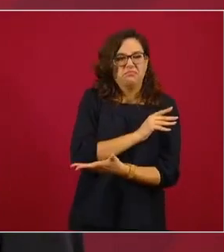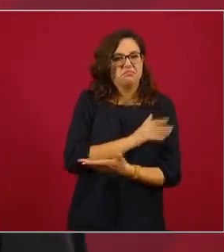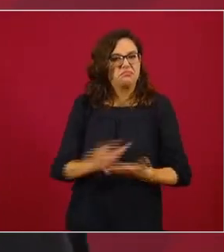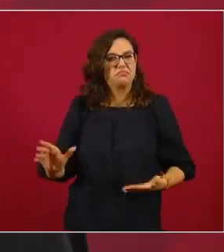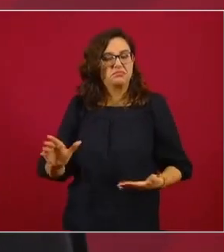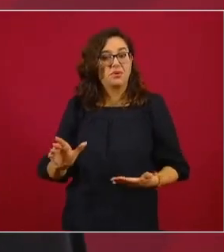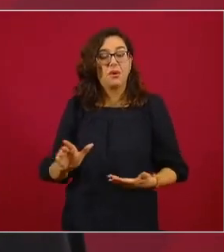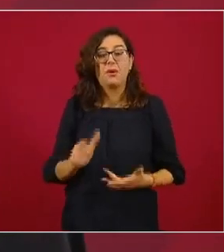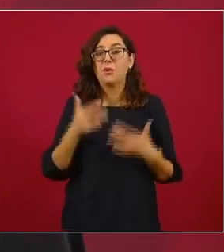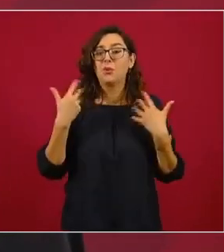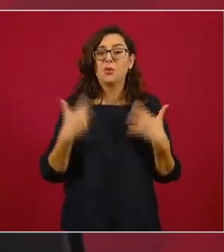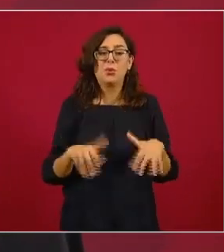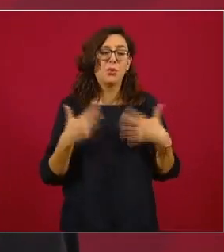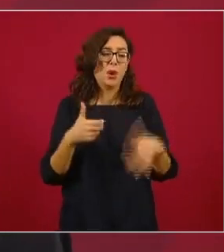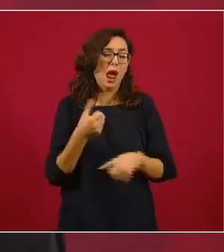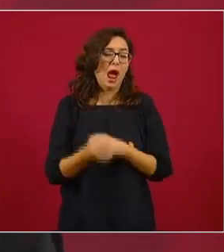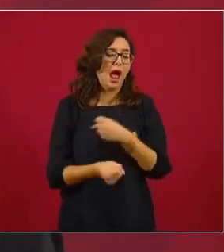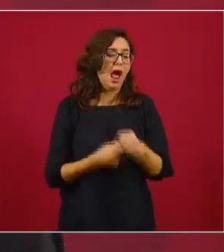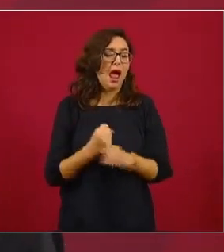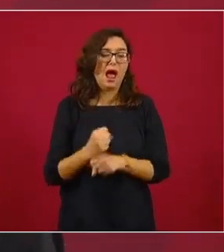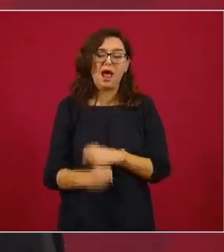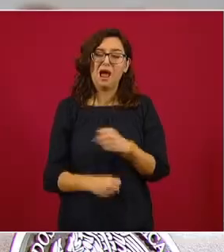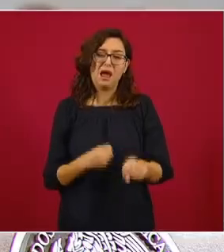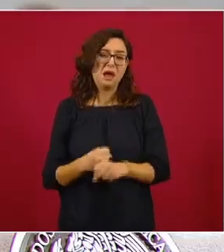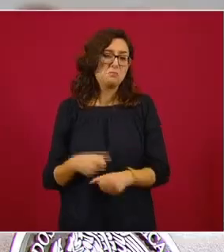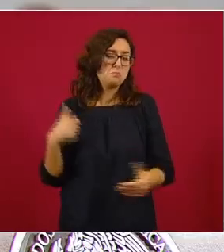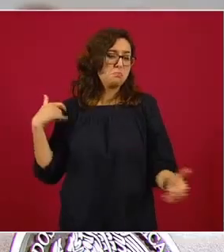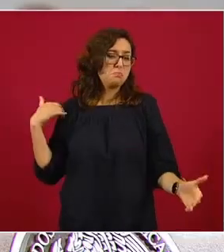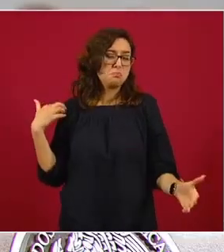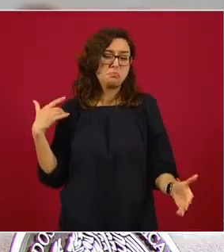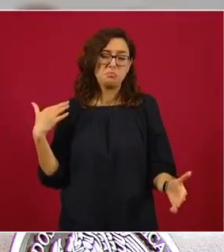Eso prevaleció durante mucho tiempo.